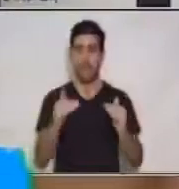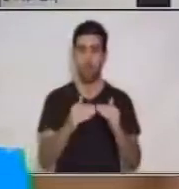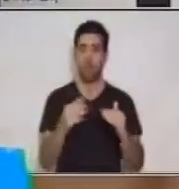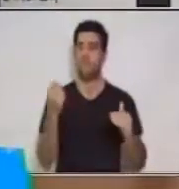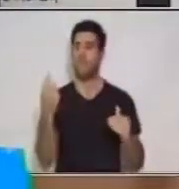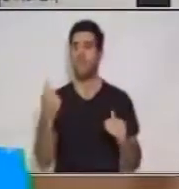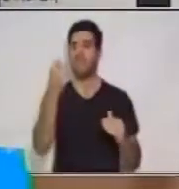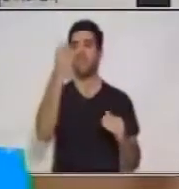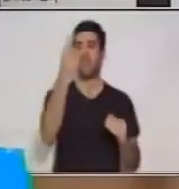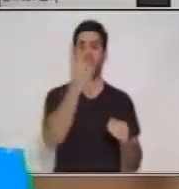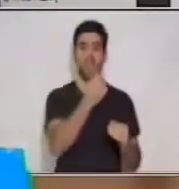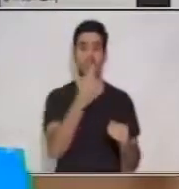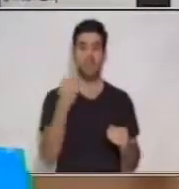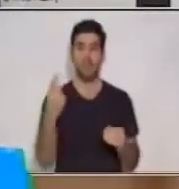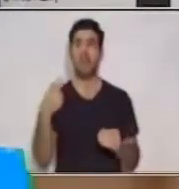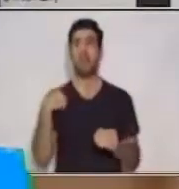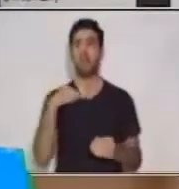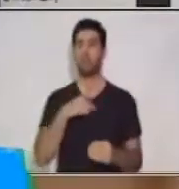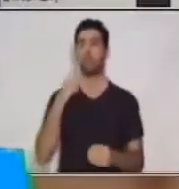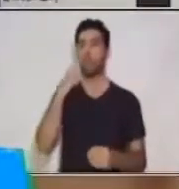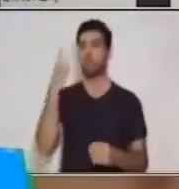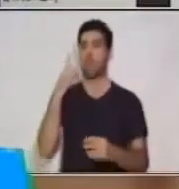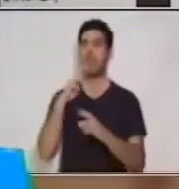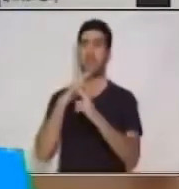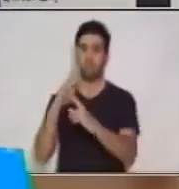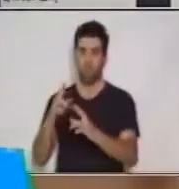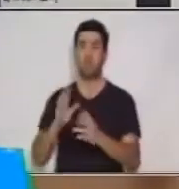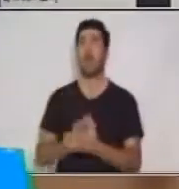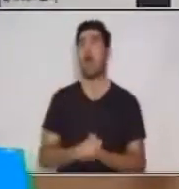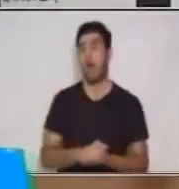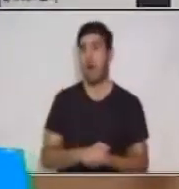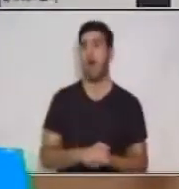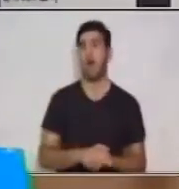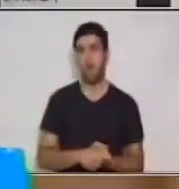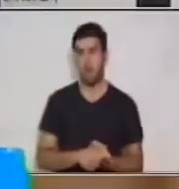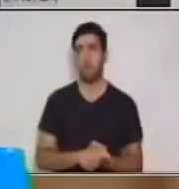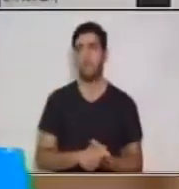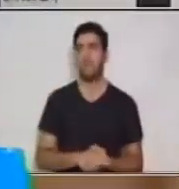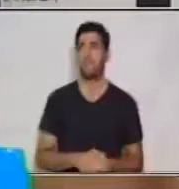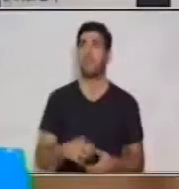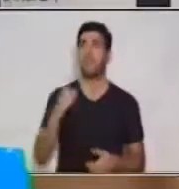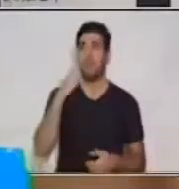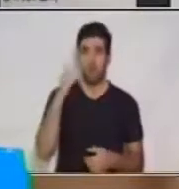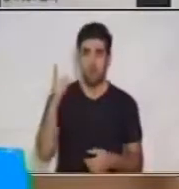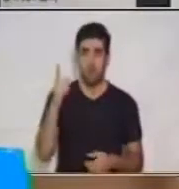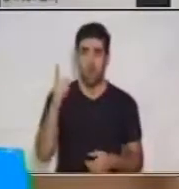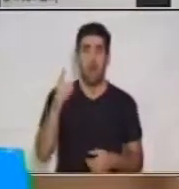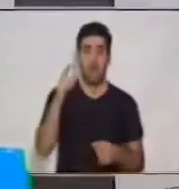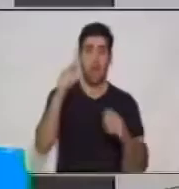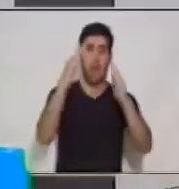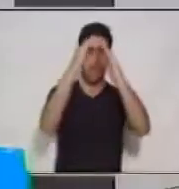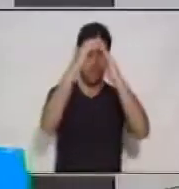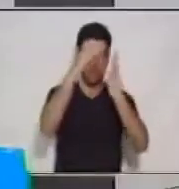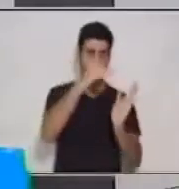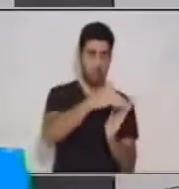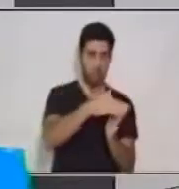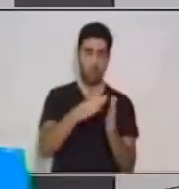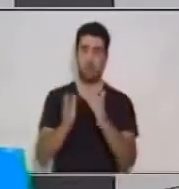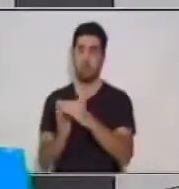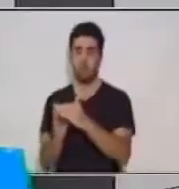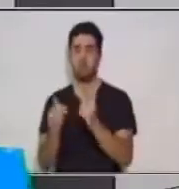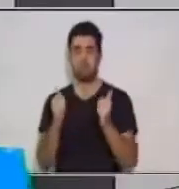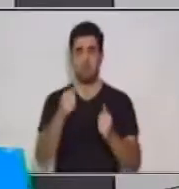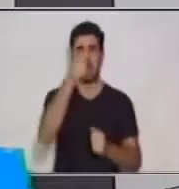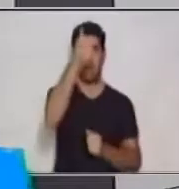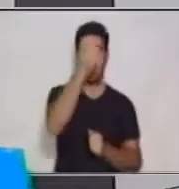que nos están dando a continuación. ¿Qué tenemos de él? Tenemos los vértices.